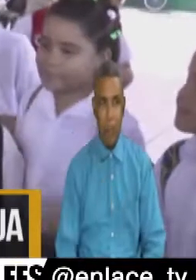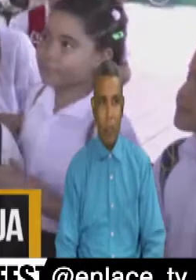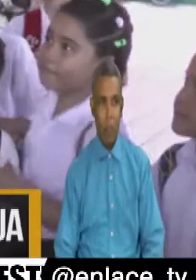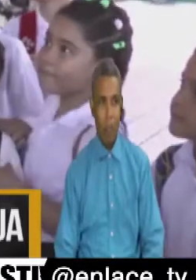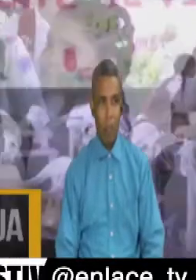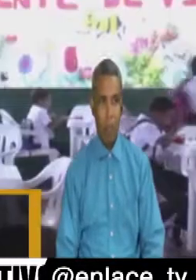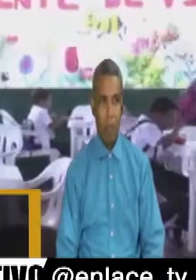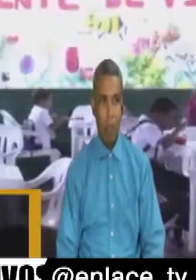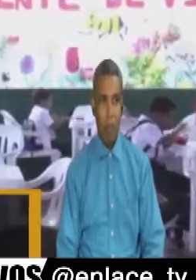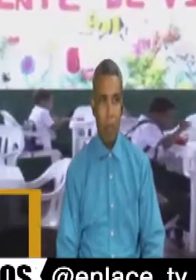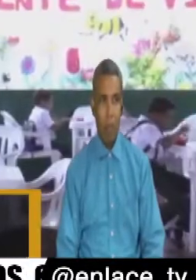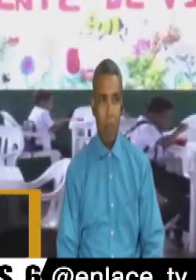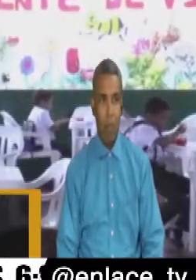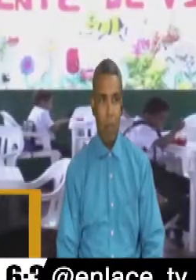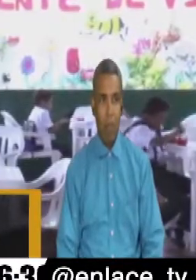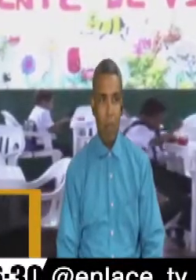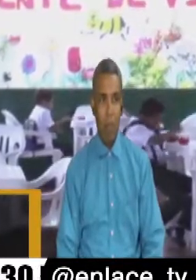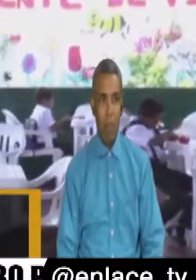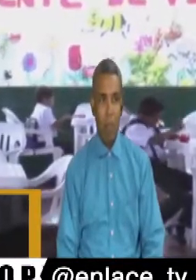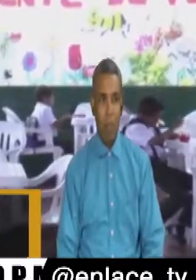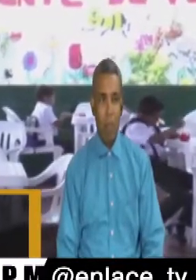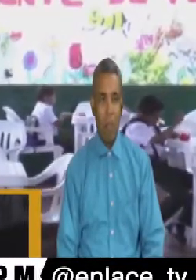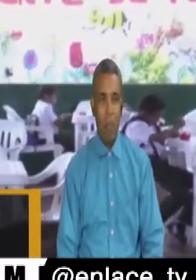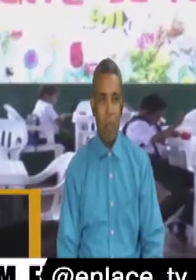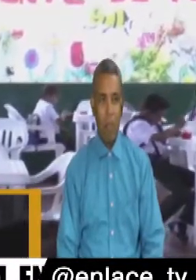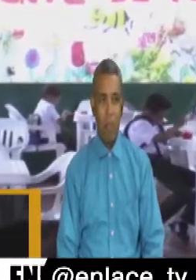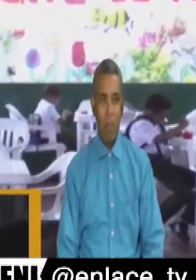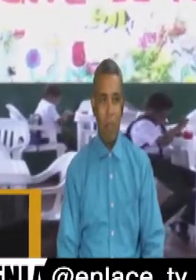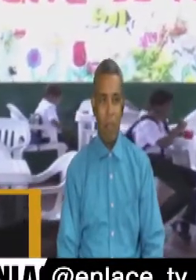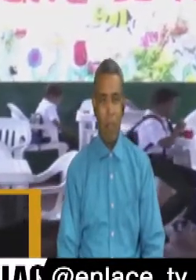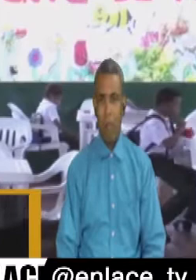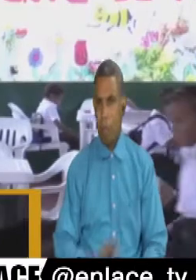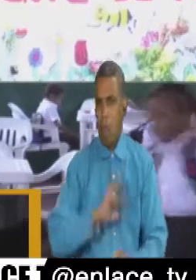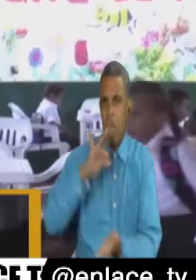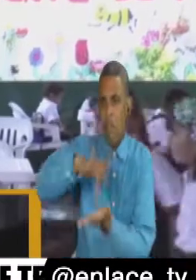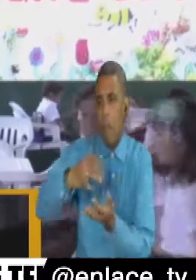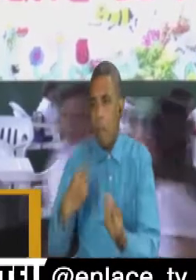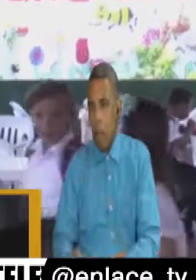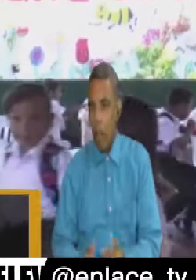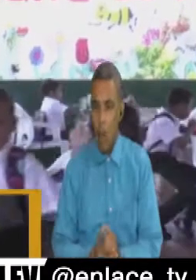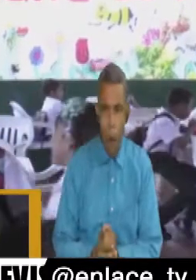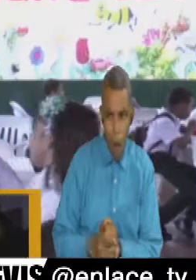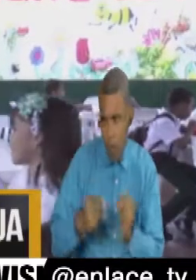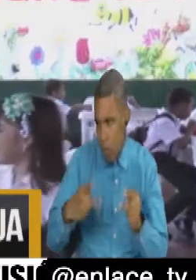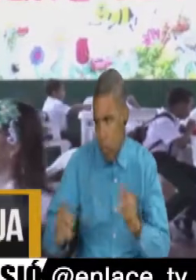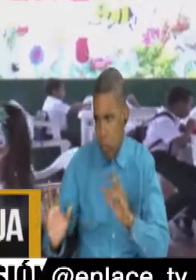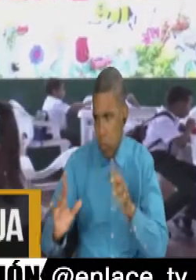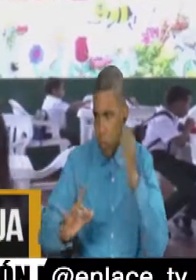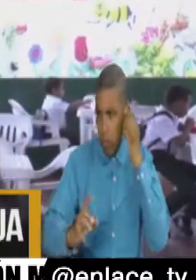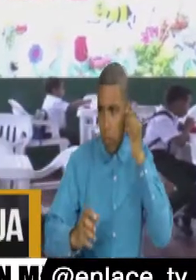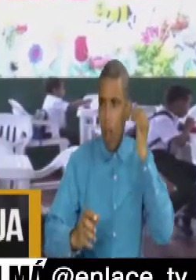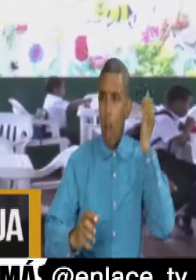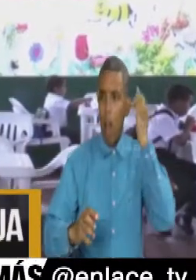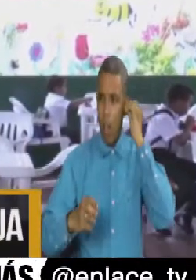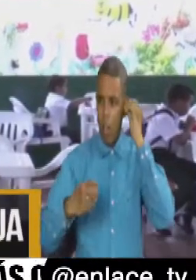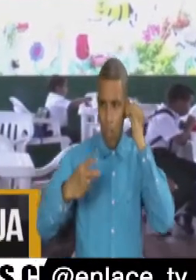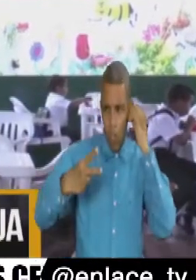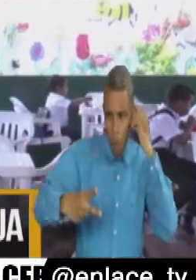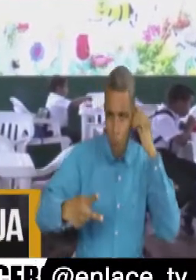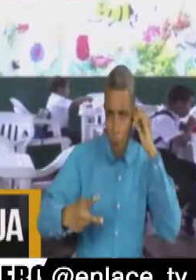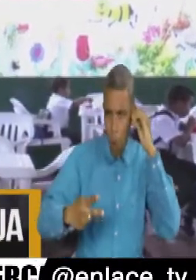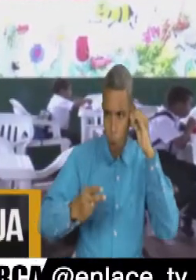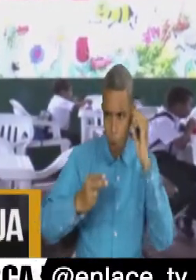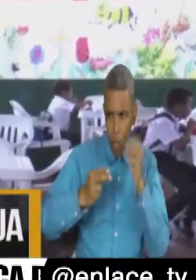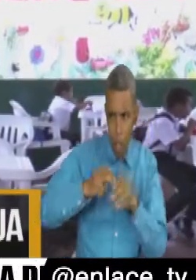normalidad. Uno, si los niños vinieron a clase. Dos, si le prestaron hoy el transporte escolar. Tres, si le